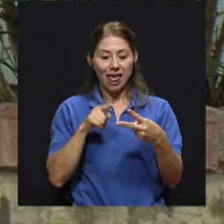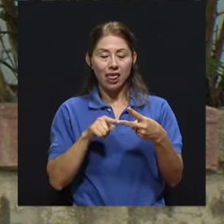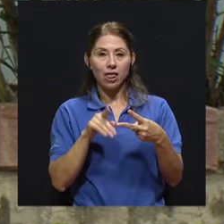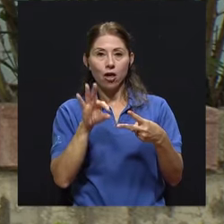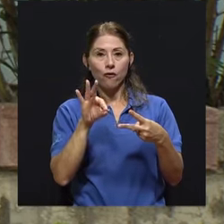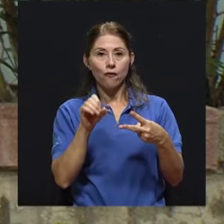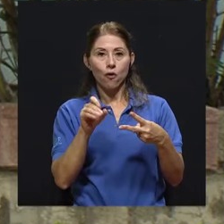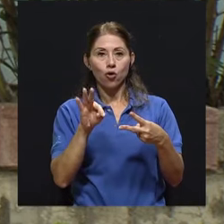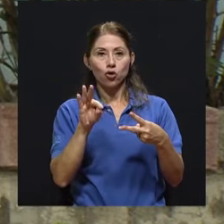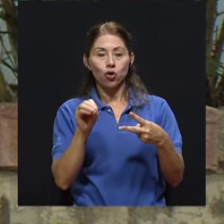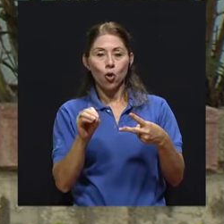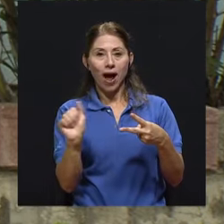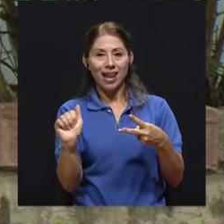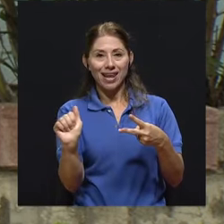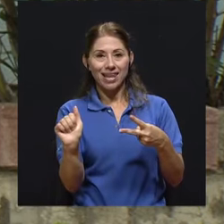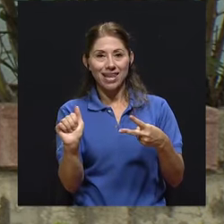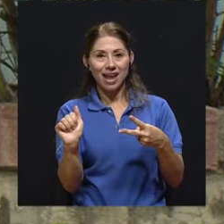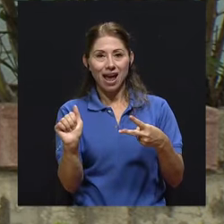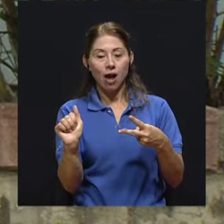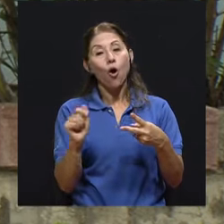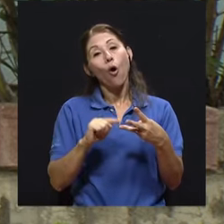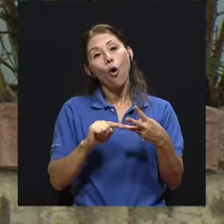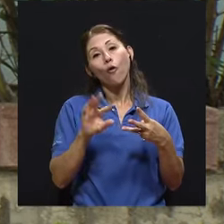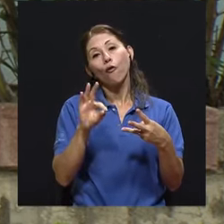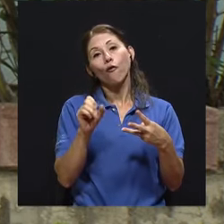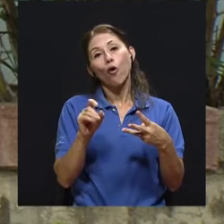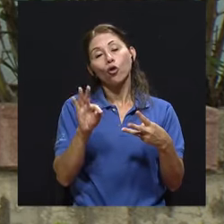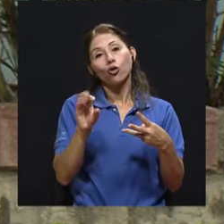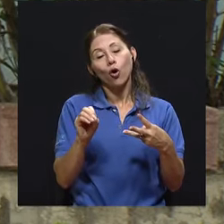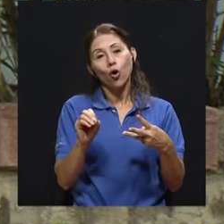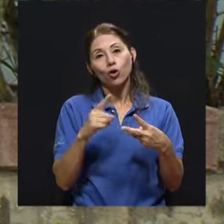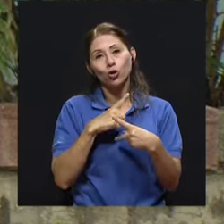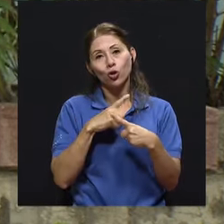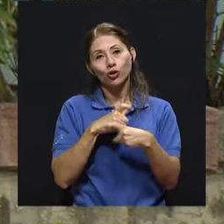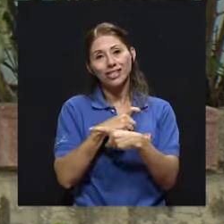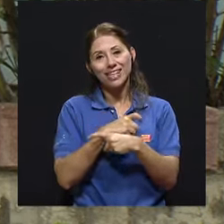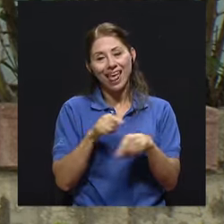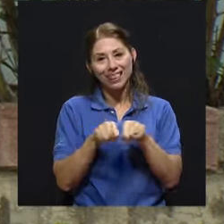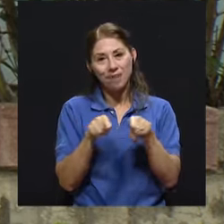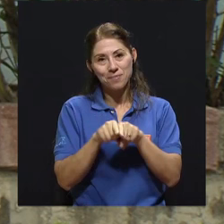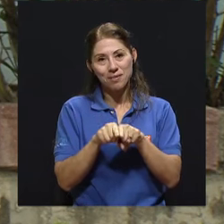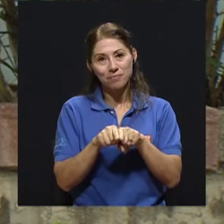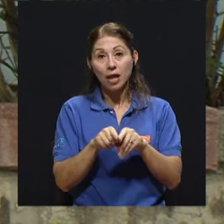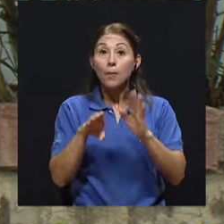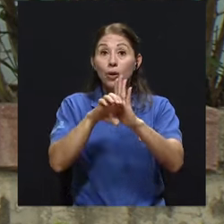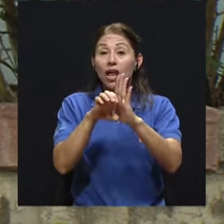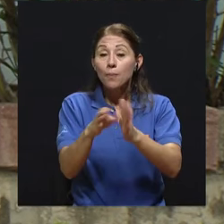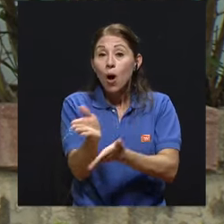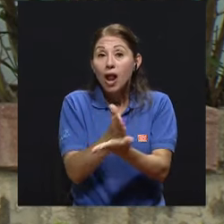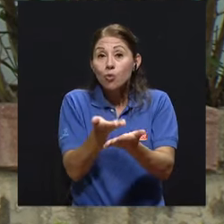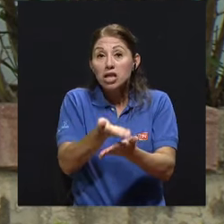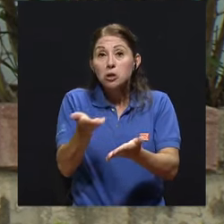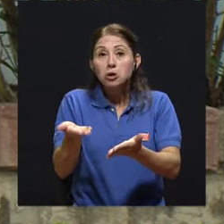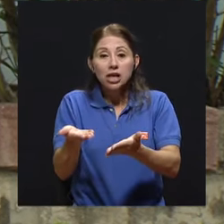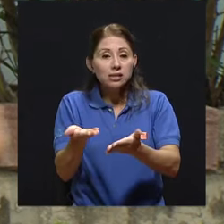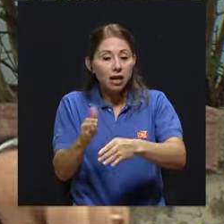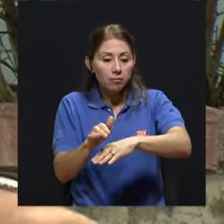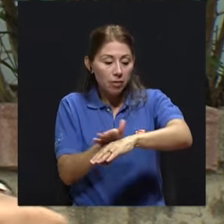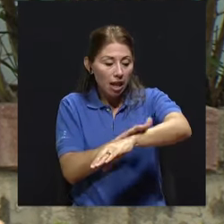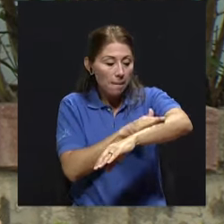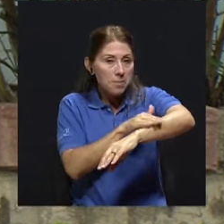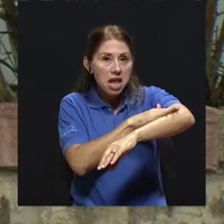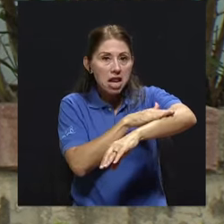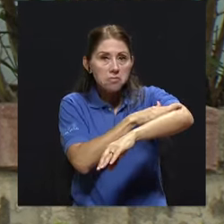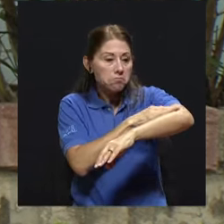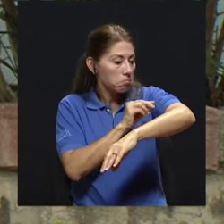O fototoxicidad también. A ver, hay sustancias que puestas sobre la piel no me hacen ningún daño, pero si yo